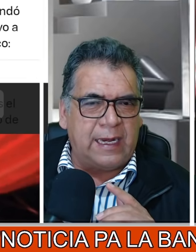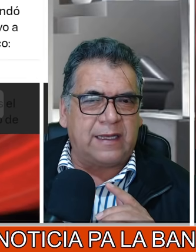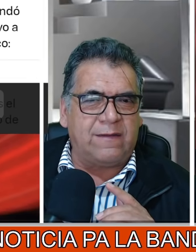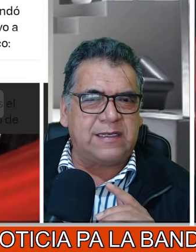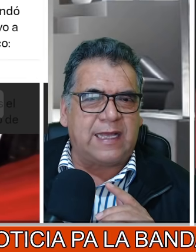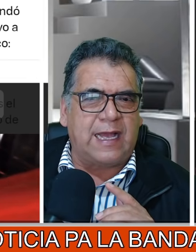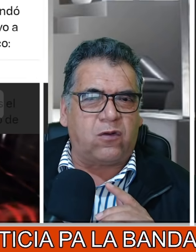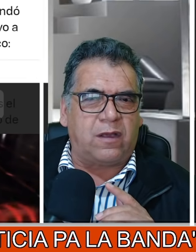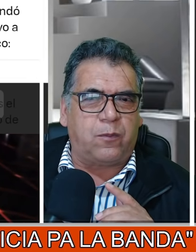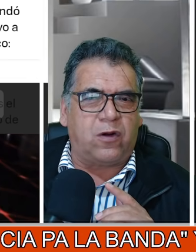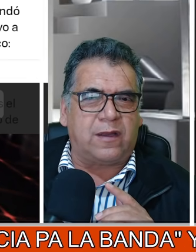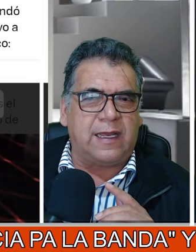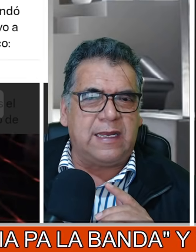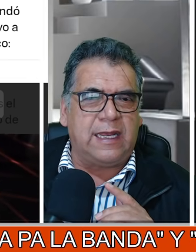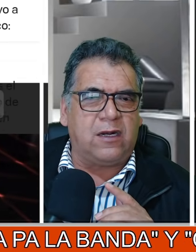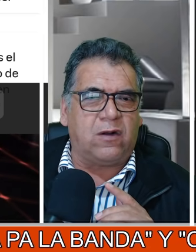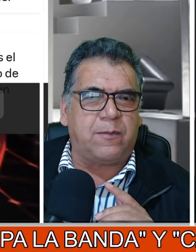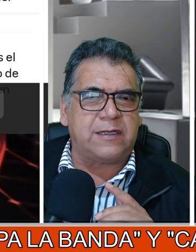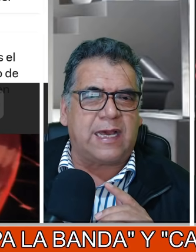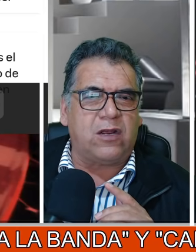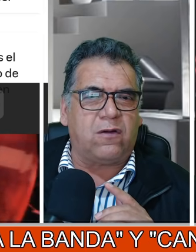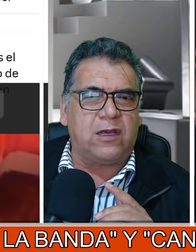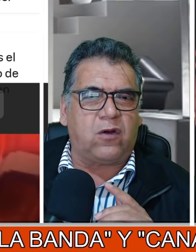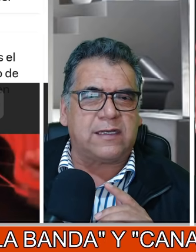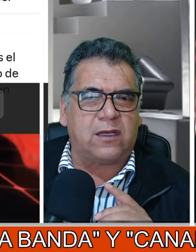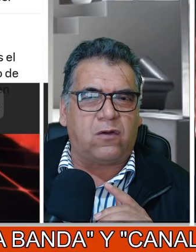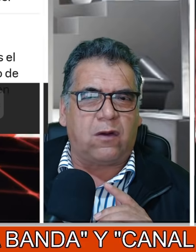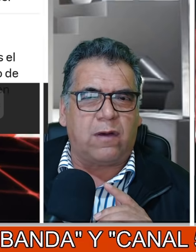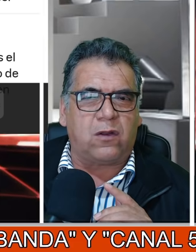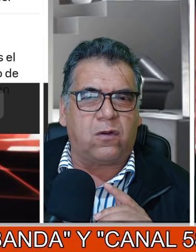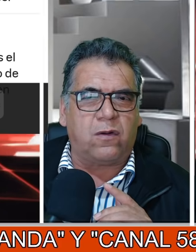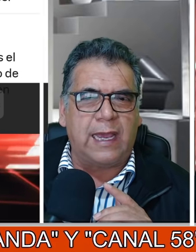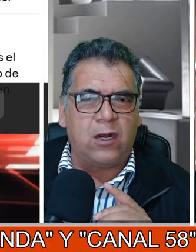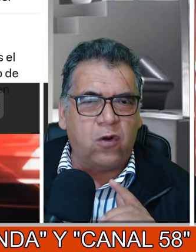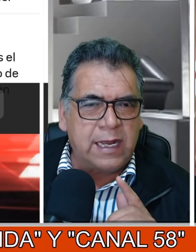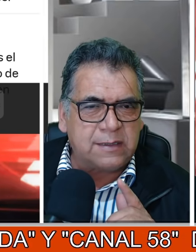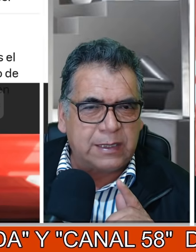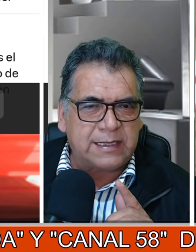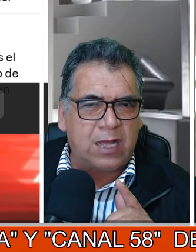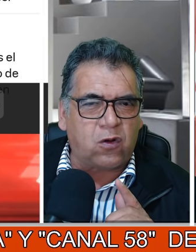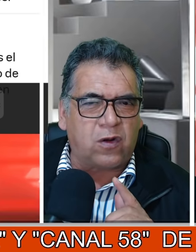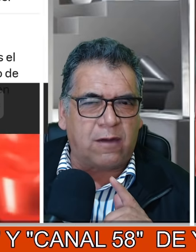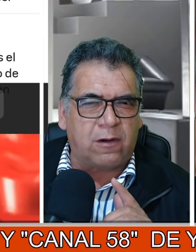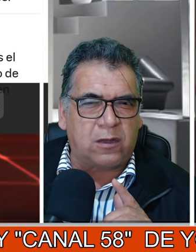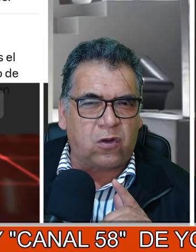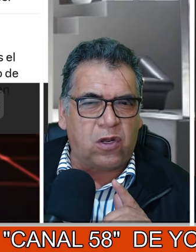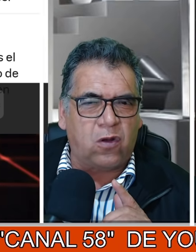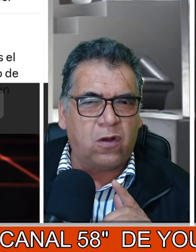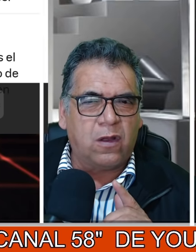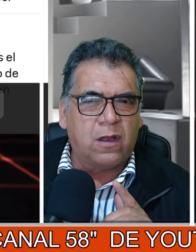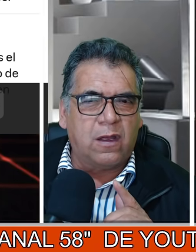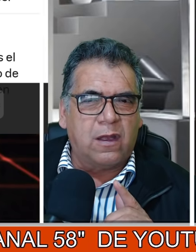En entrevista con Reporte Indigno, el empresario dijo que cerró un acuerdo el lunes pasado con el